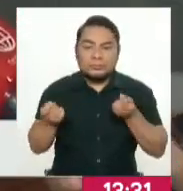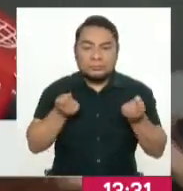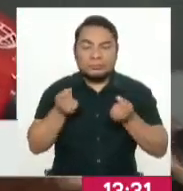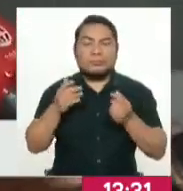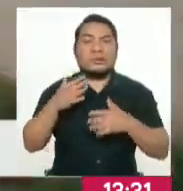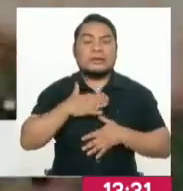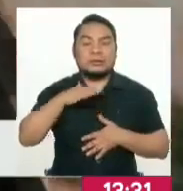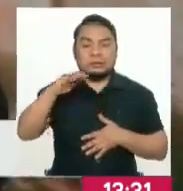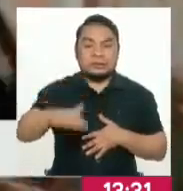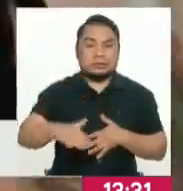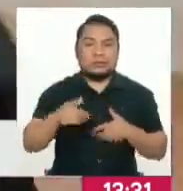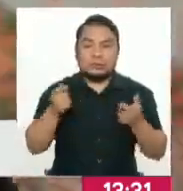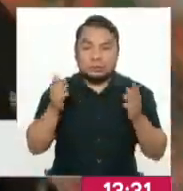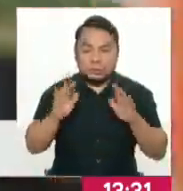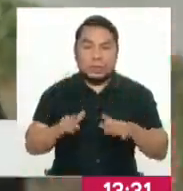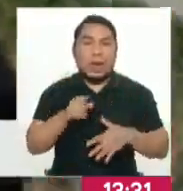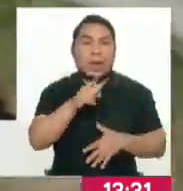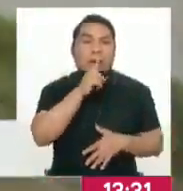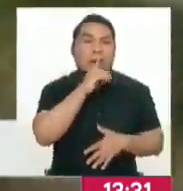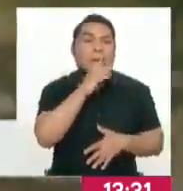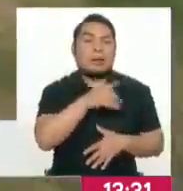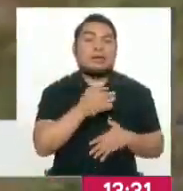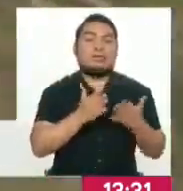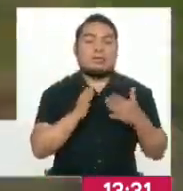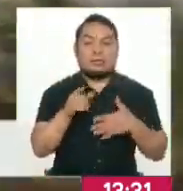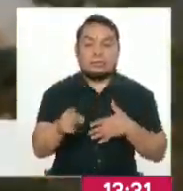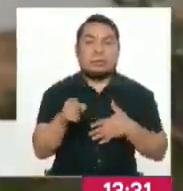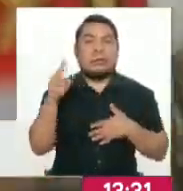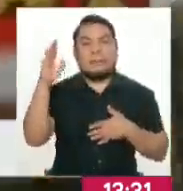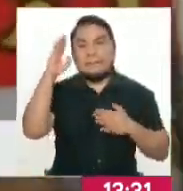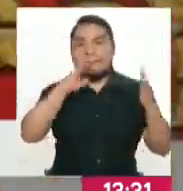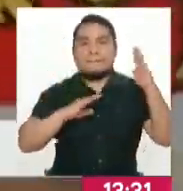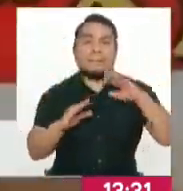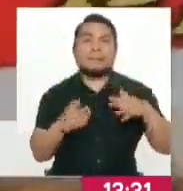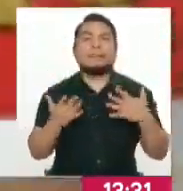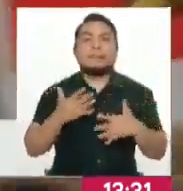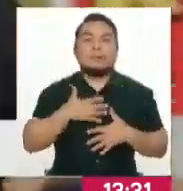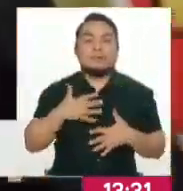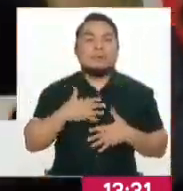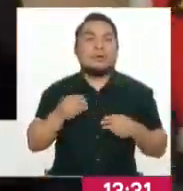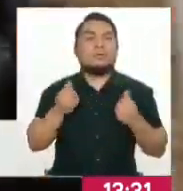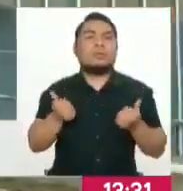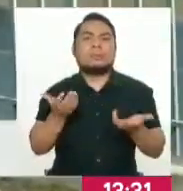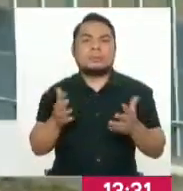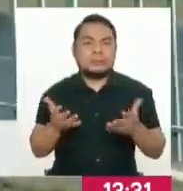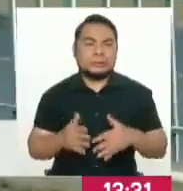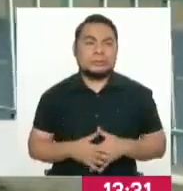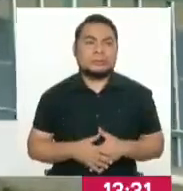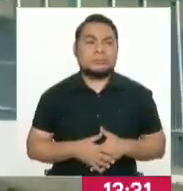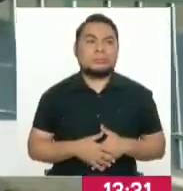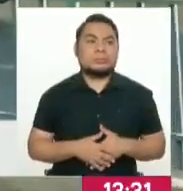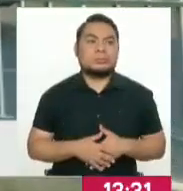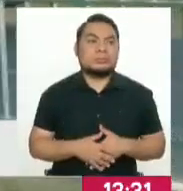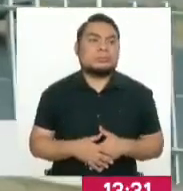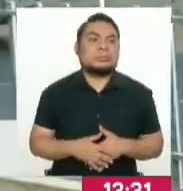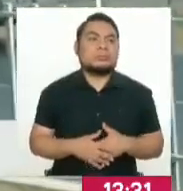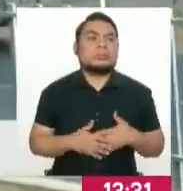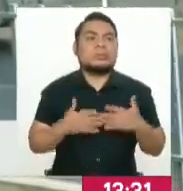daño inicial. El padre del alumno se encuentra preocupado por su estado de salud. 12